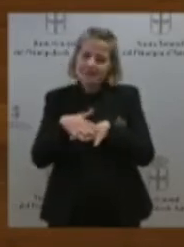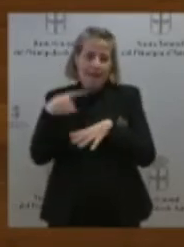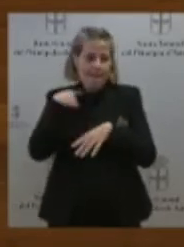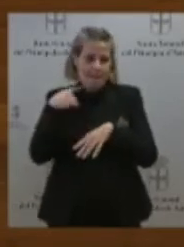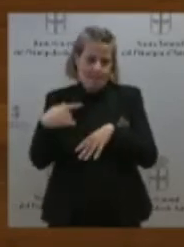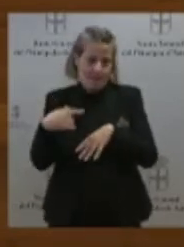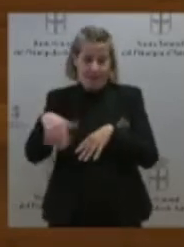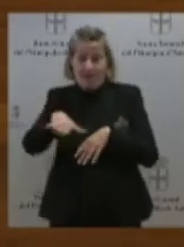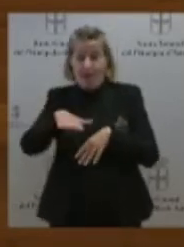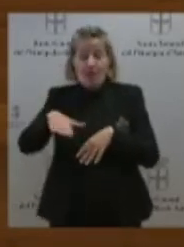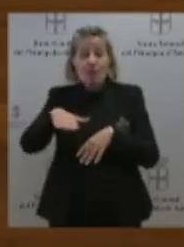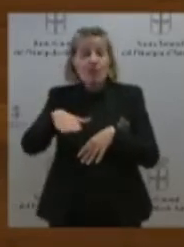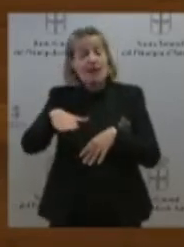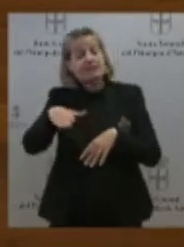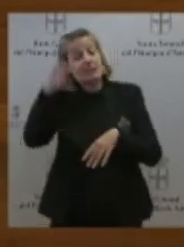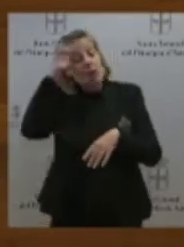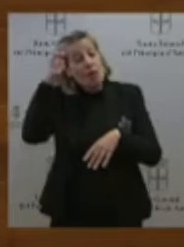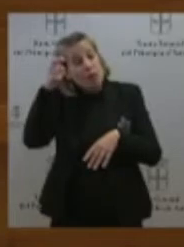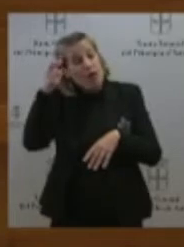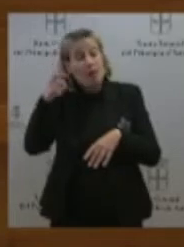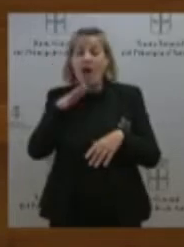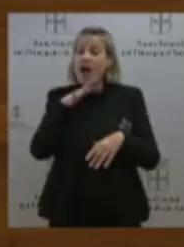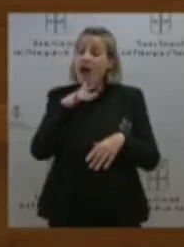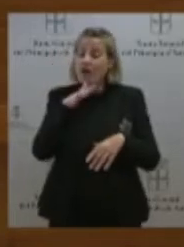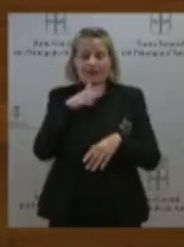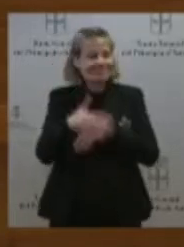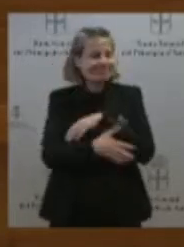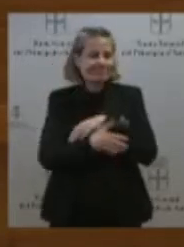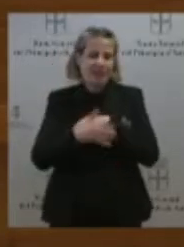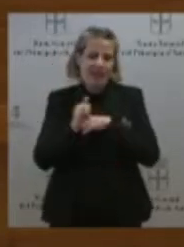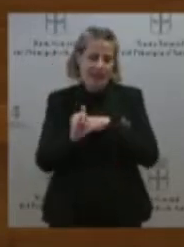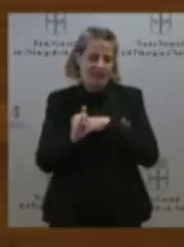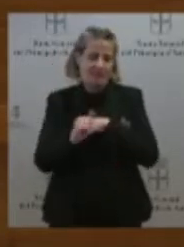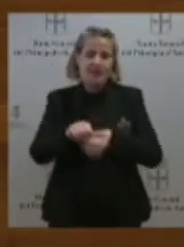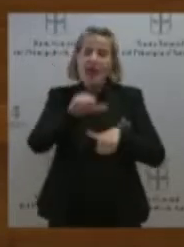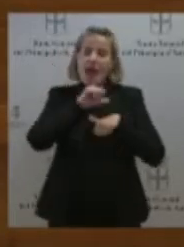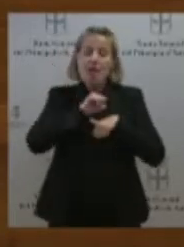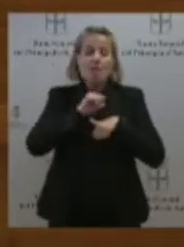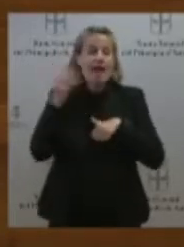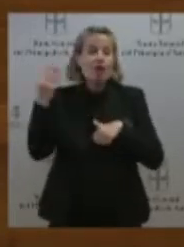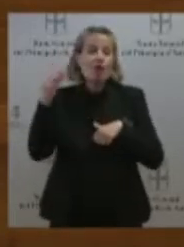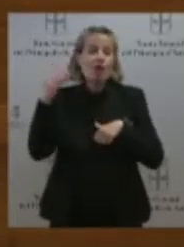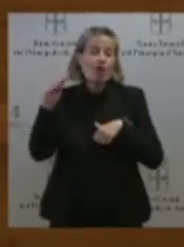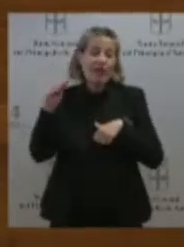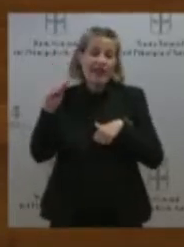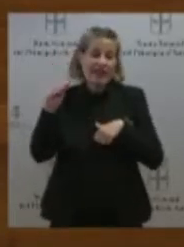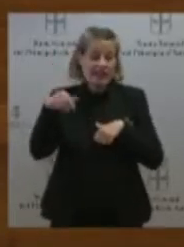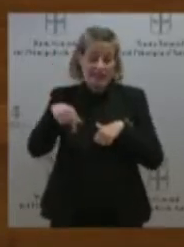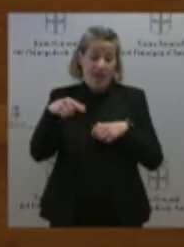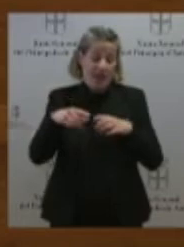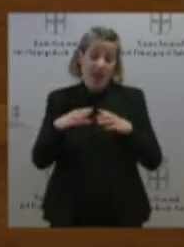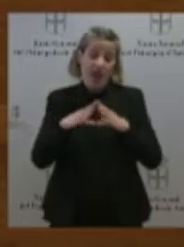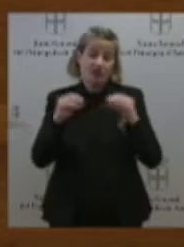futuro. La tasa de paro juvenil, en la que Asturias ostenta un triste liderazgo, contextualiza la elevada incidencia de suicidios e